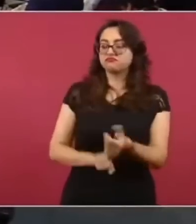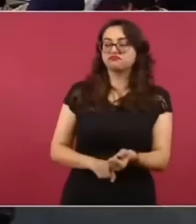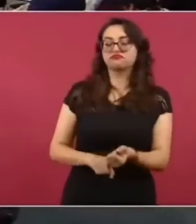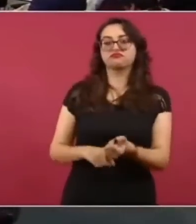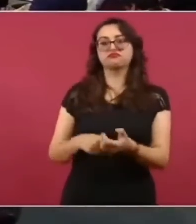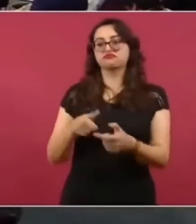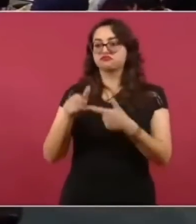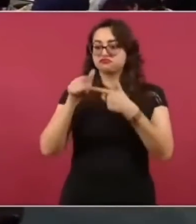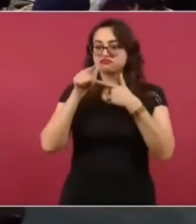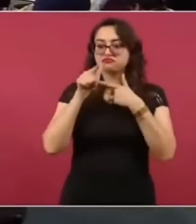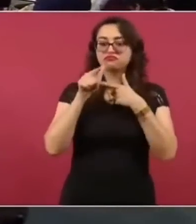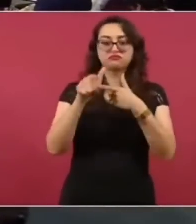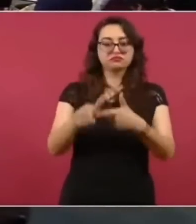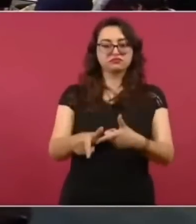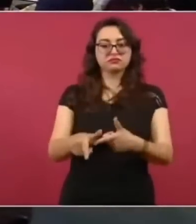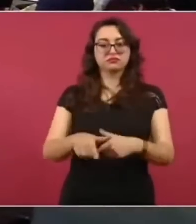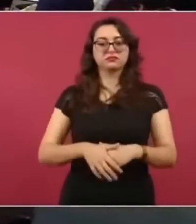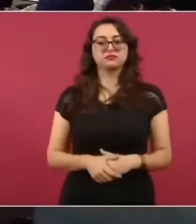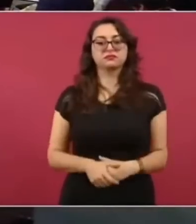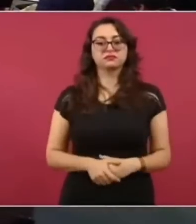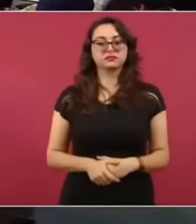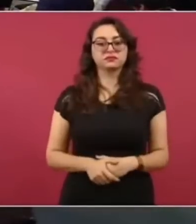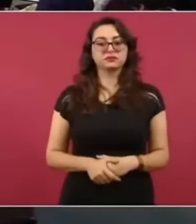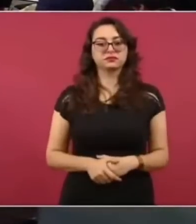del poder.